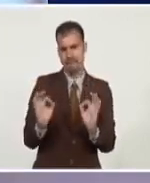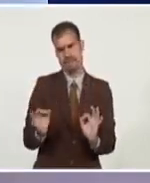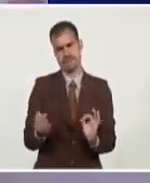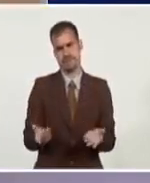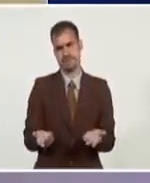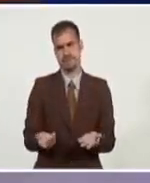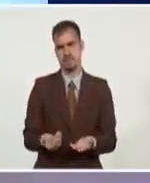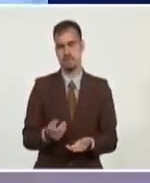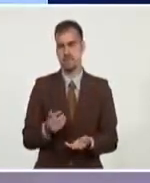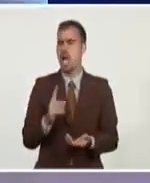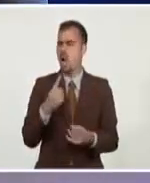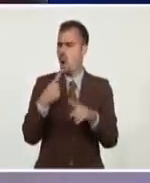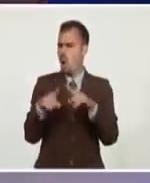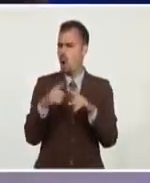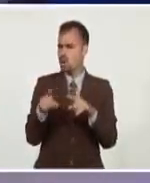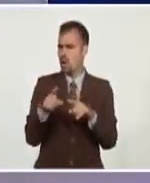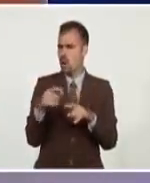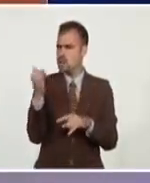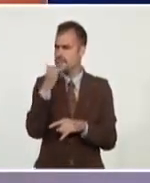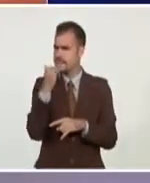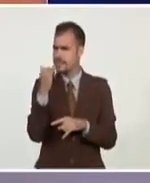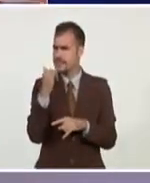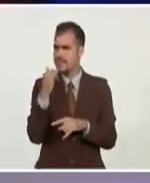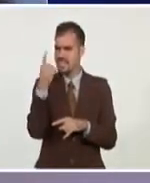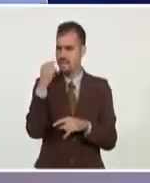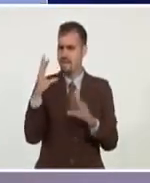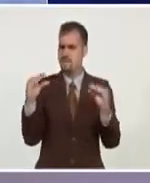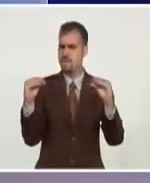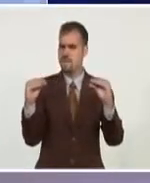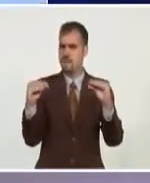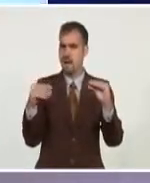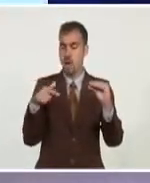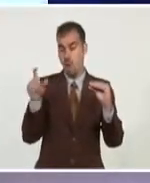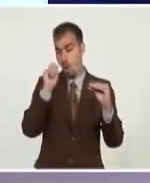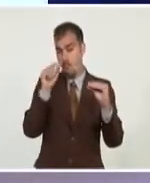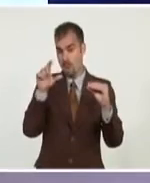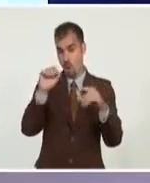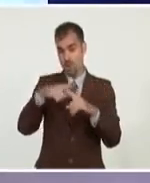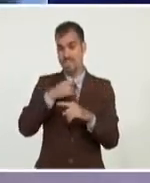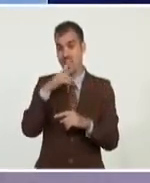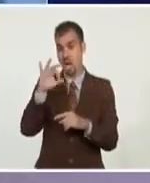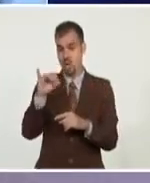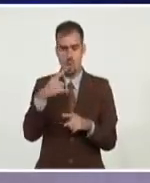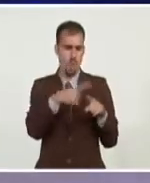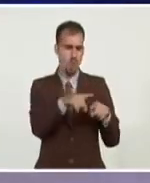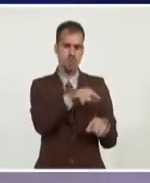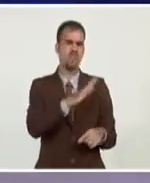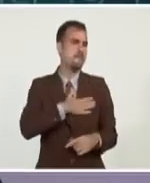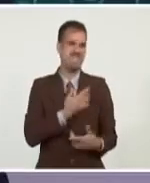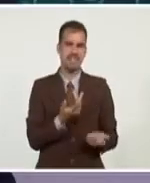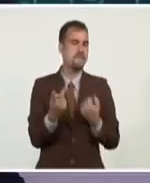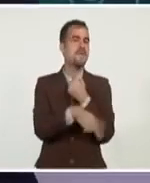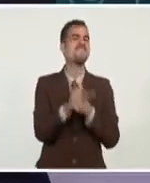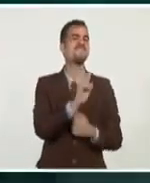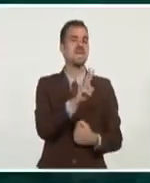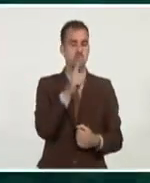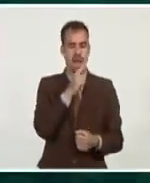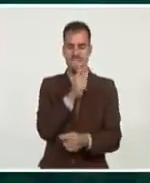hace unas semanas, una conversación entre Otero y una ciudadana venezolana que le da ciertas orientaciones. Vamos a recordar